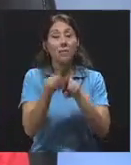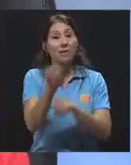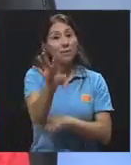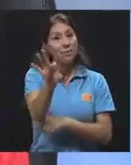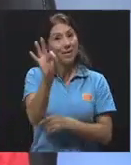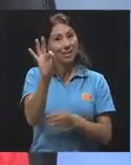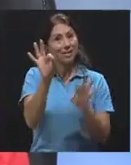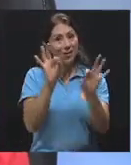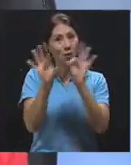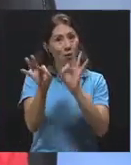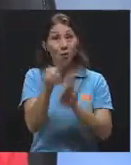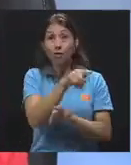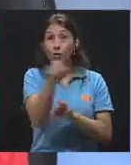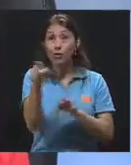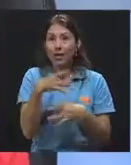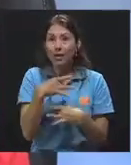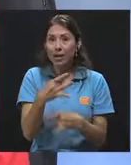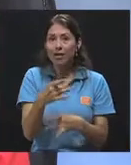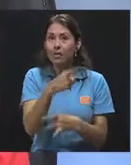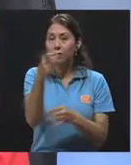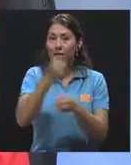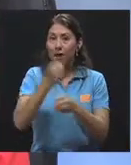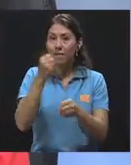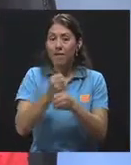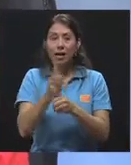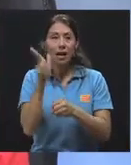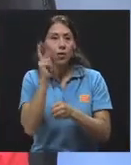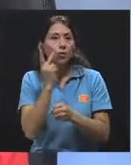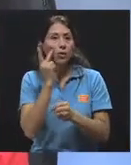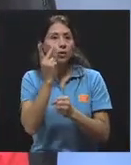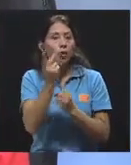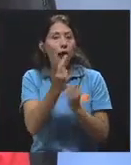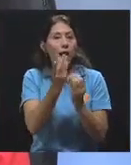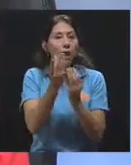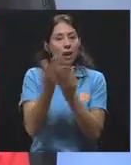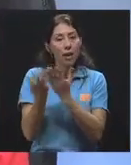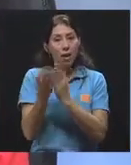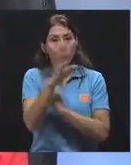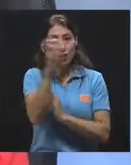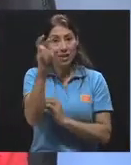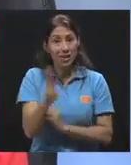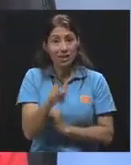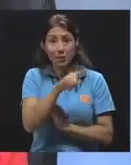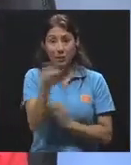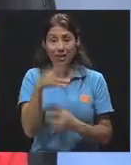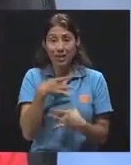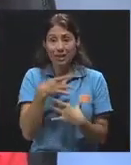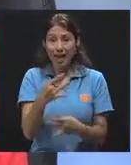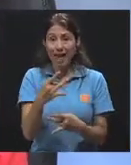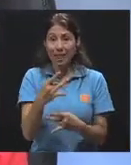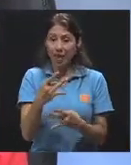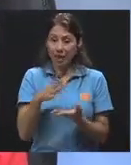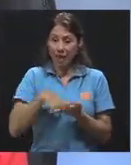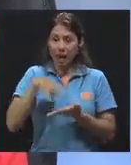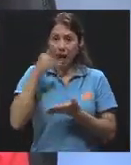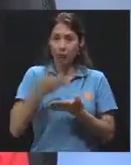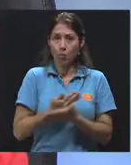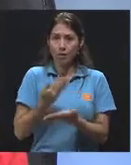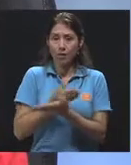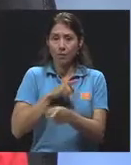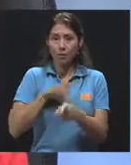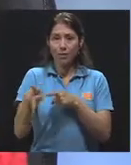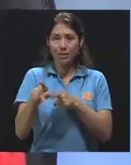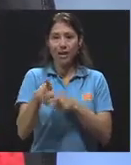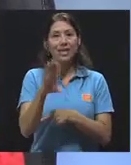le interesa, si usted es del medio audiovisual costarricense y está interesado o interesada en actualizarse profesionalmente, el setup es